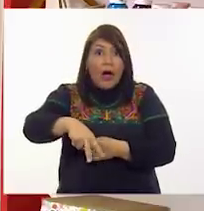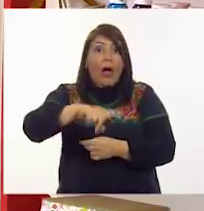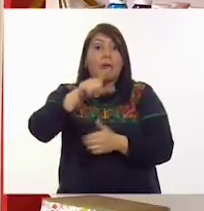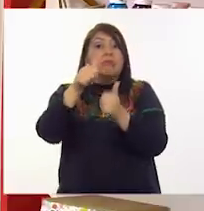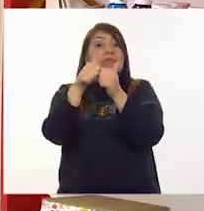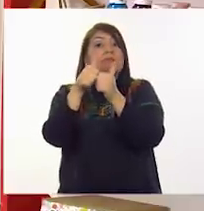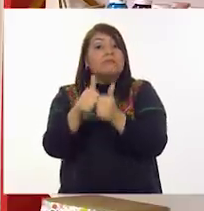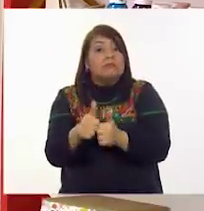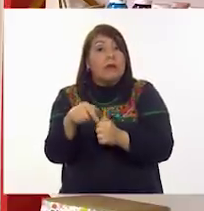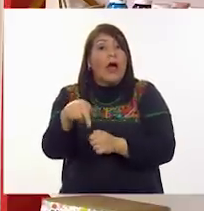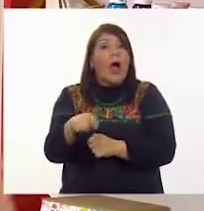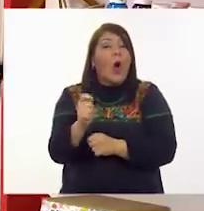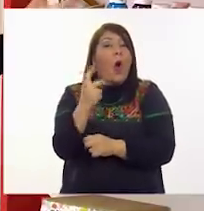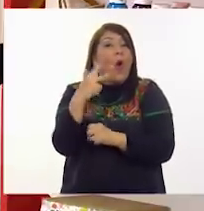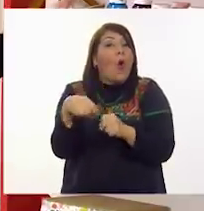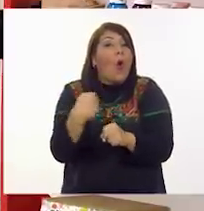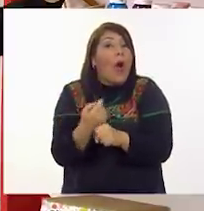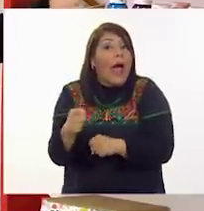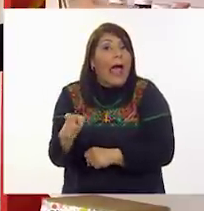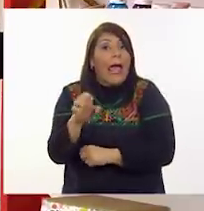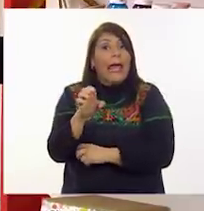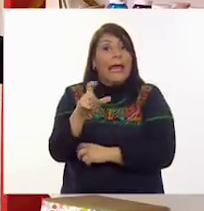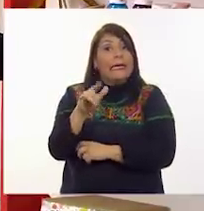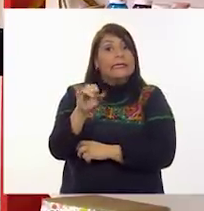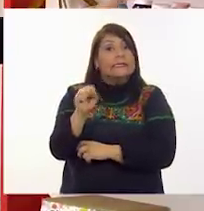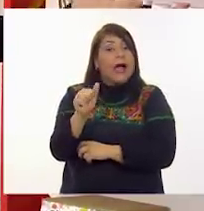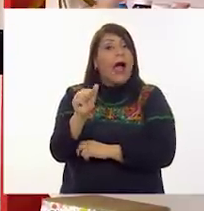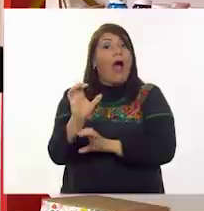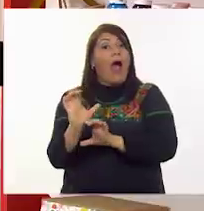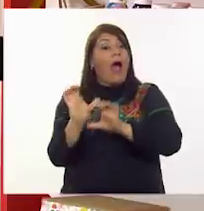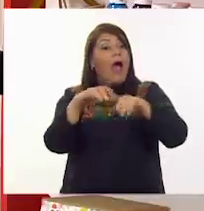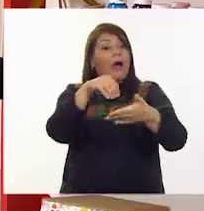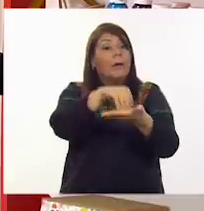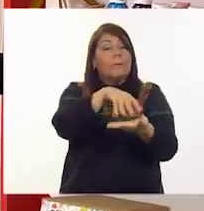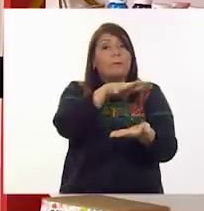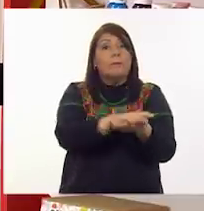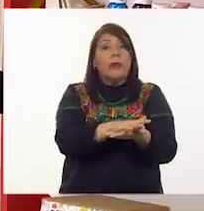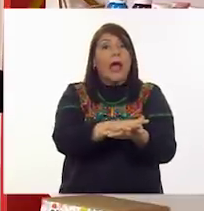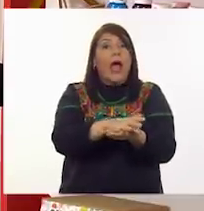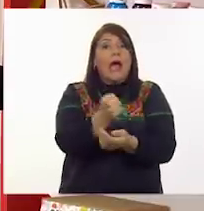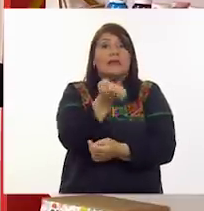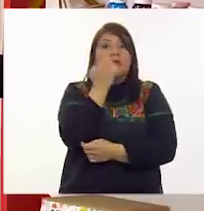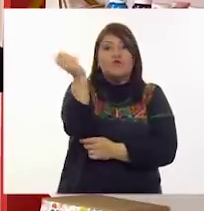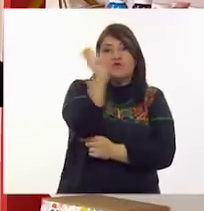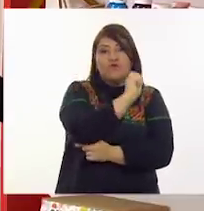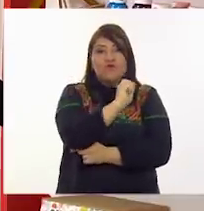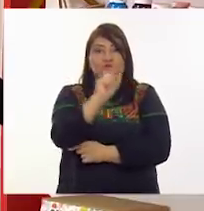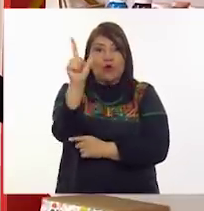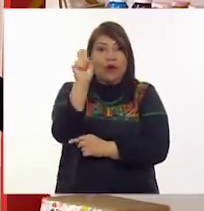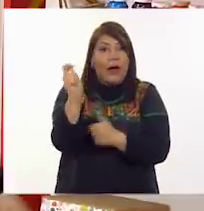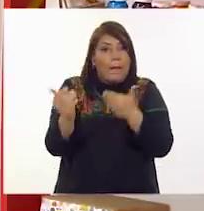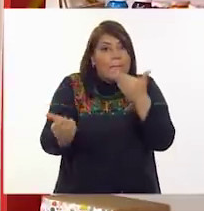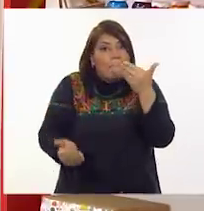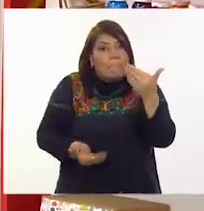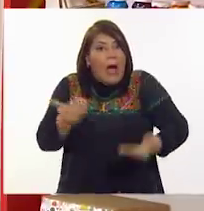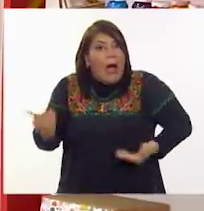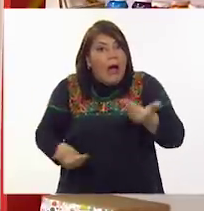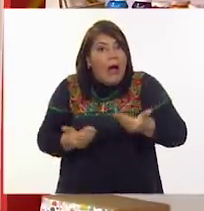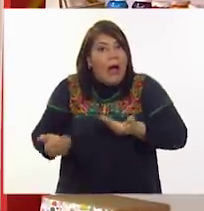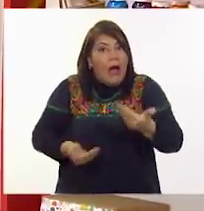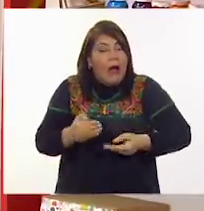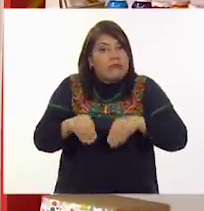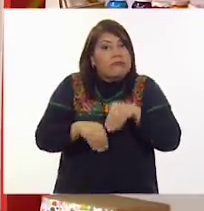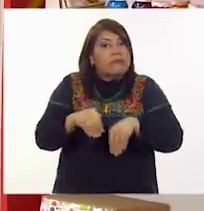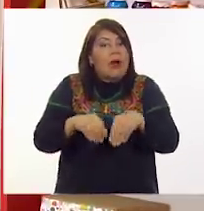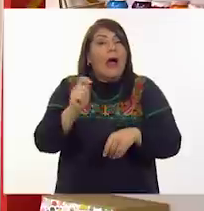8 años tenía Elisa cuando la inscribieron en una escuela profesional de danza, en la Escuela de